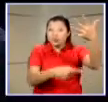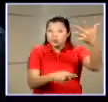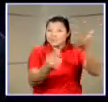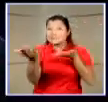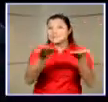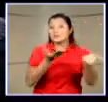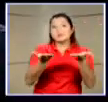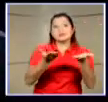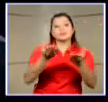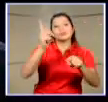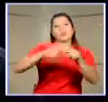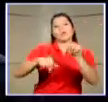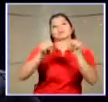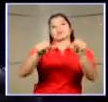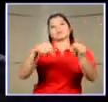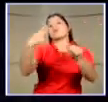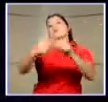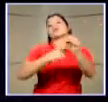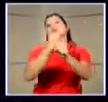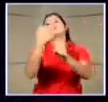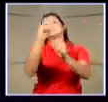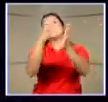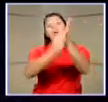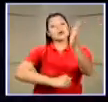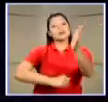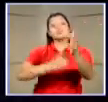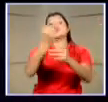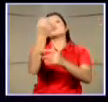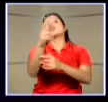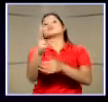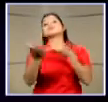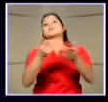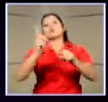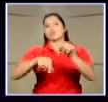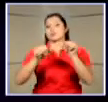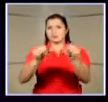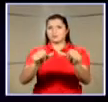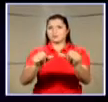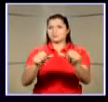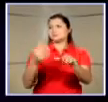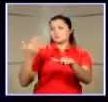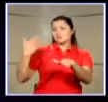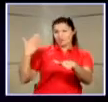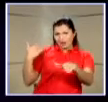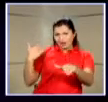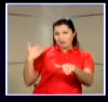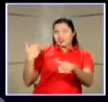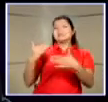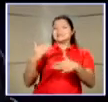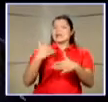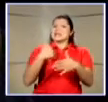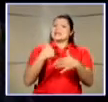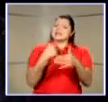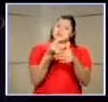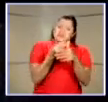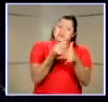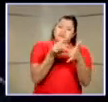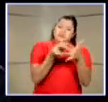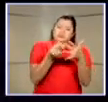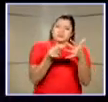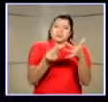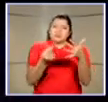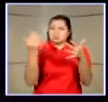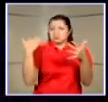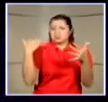recortes en áreas del gobierno central que ya de por sí venían sufriendo precarización, venían sufriendo